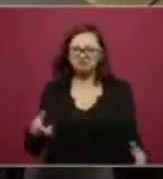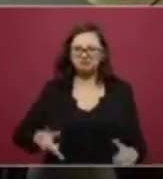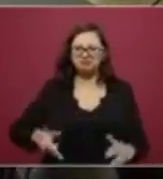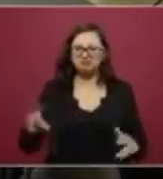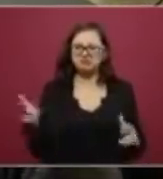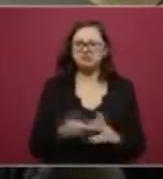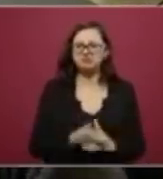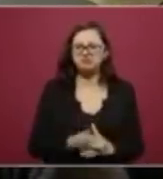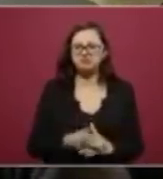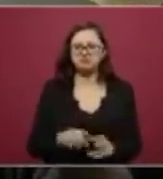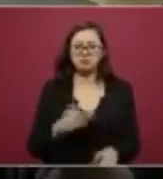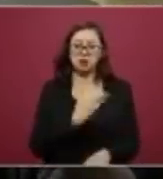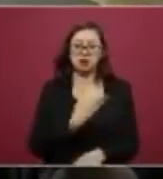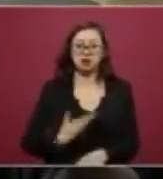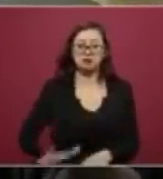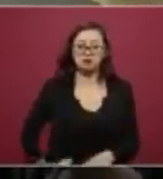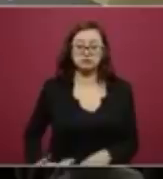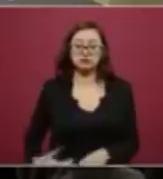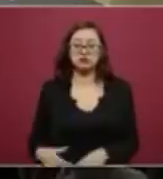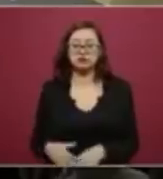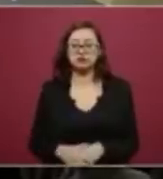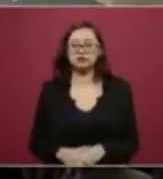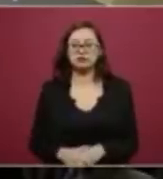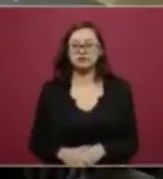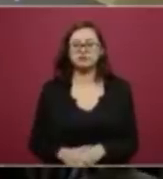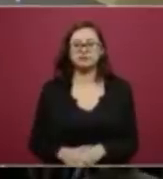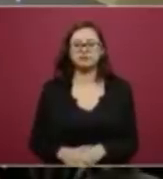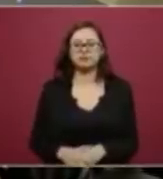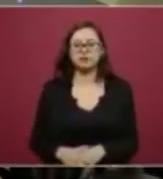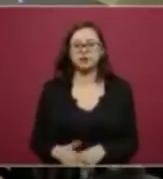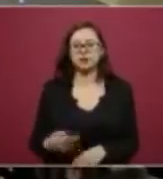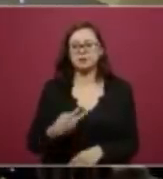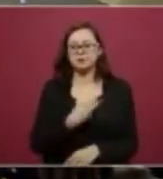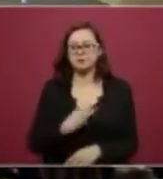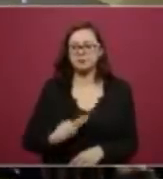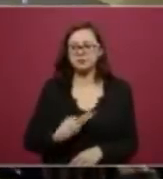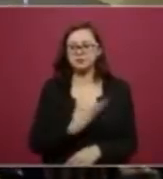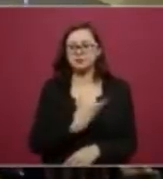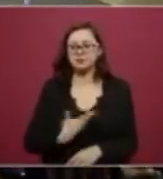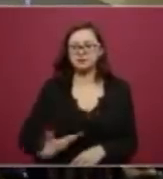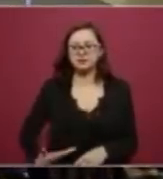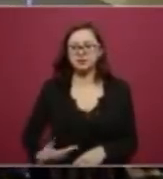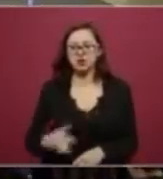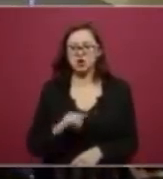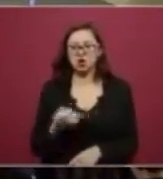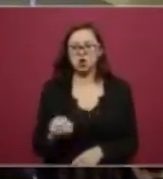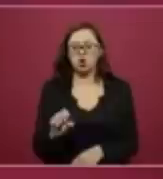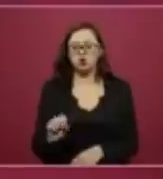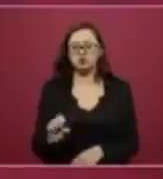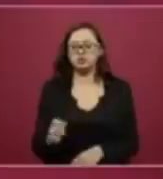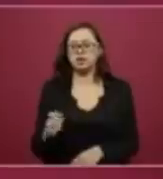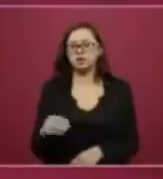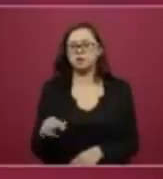presidente de México, el vicepresidente José María Pino Suárez,